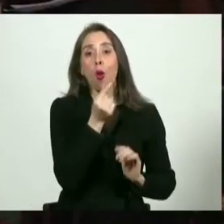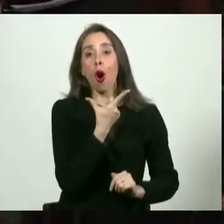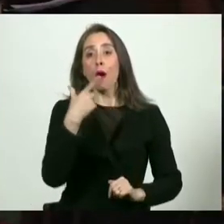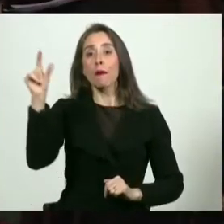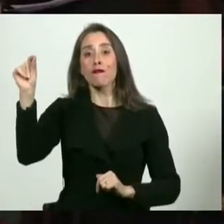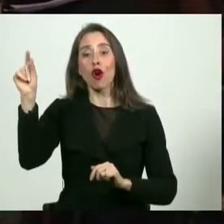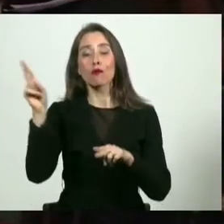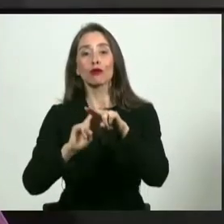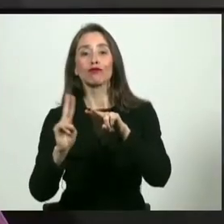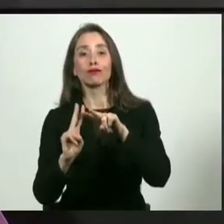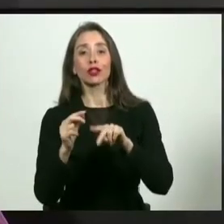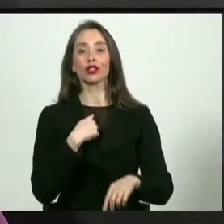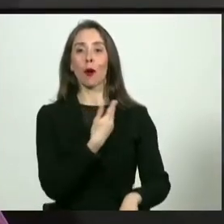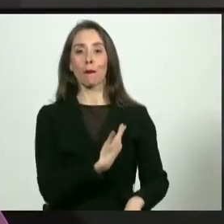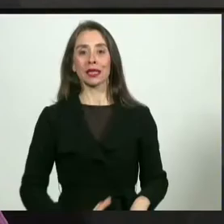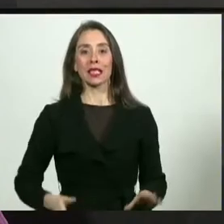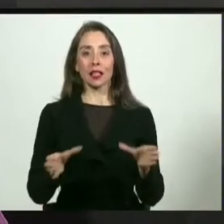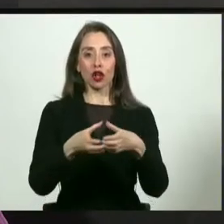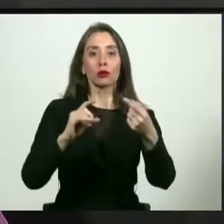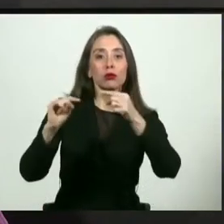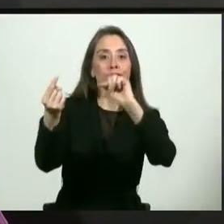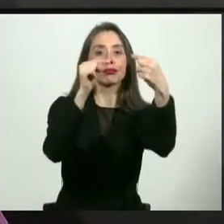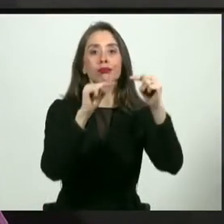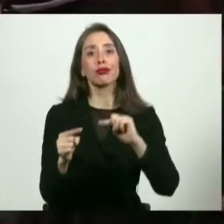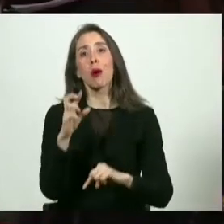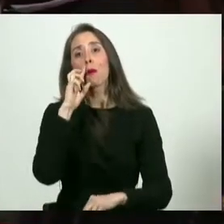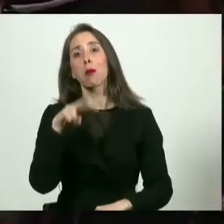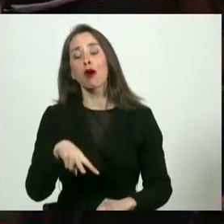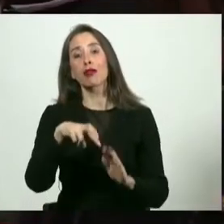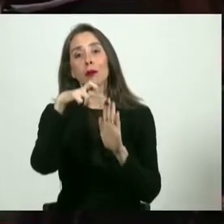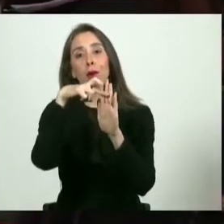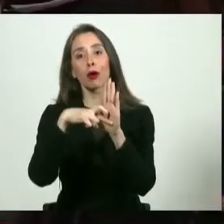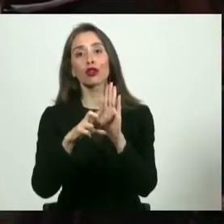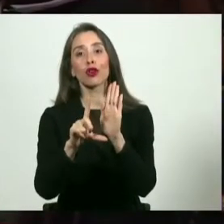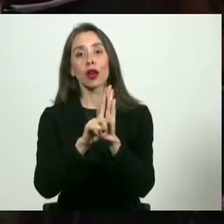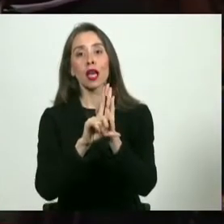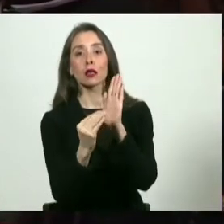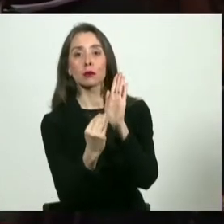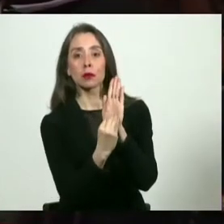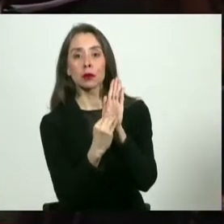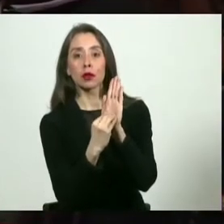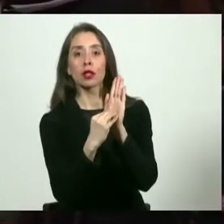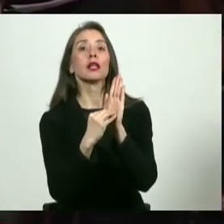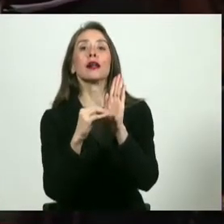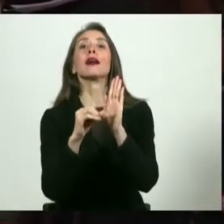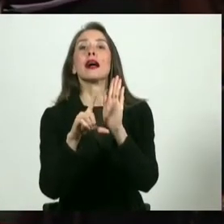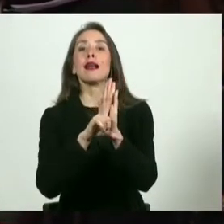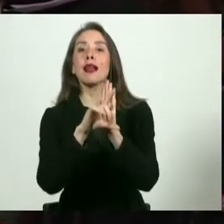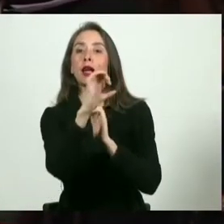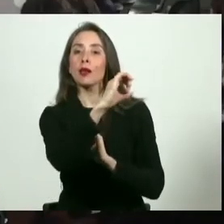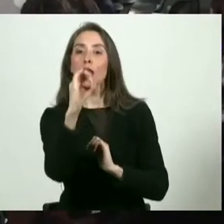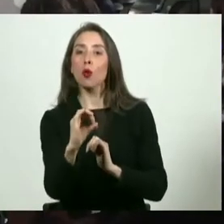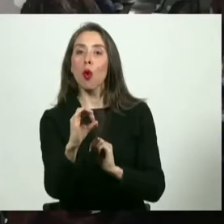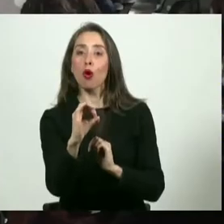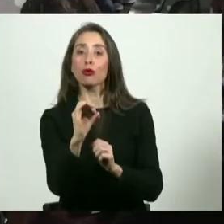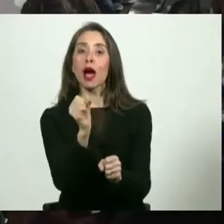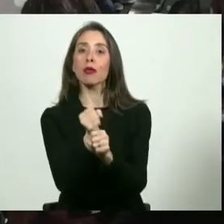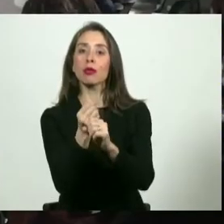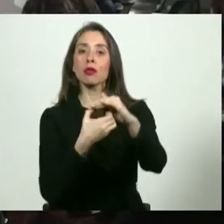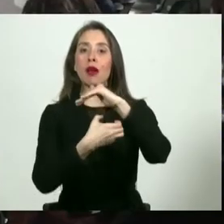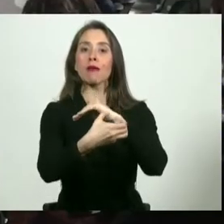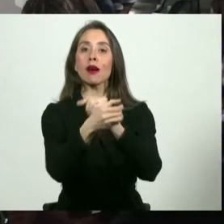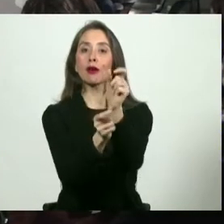porque presido la comisión que estamos debatiendo por fin un proyecto de ley que establece un sistema de cuotas para la inserción de personas